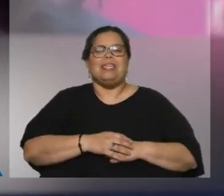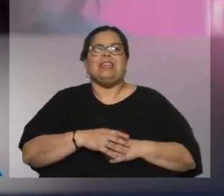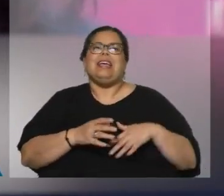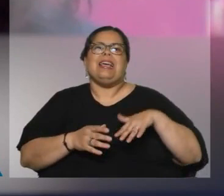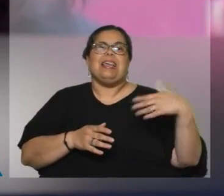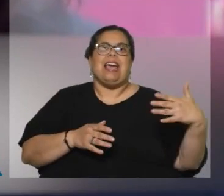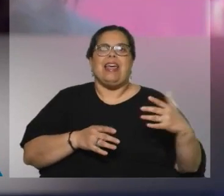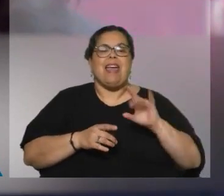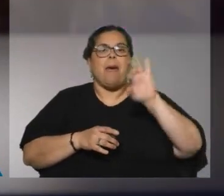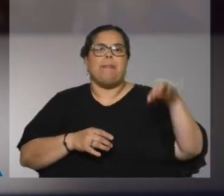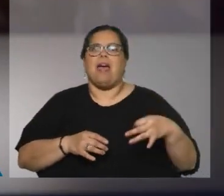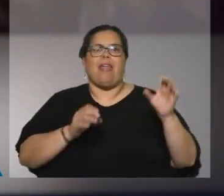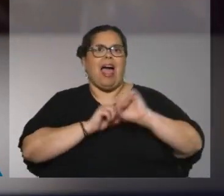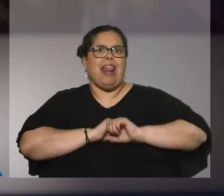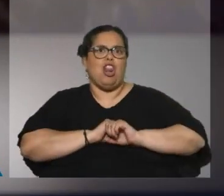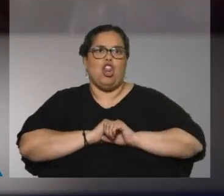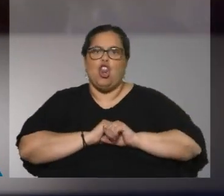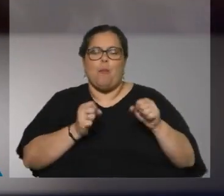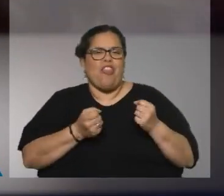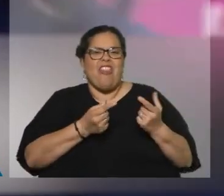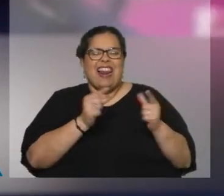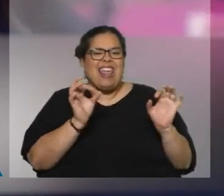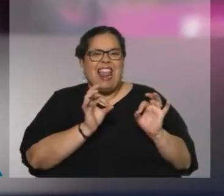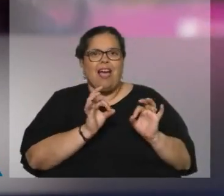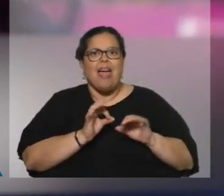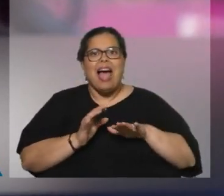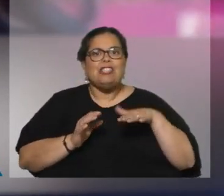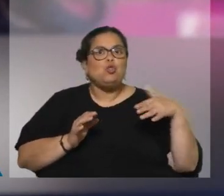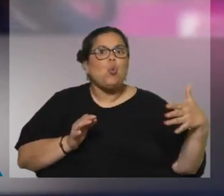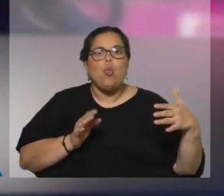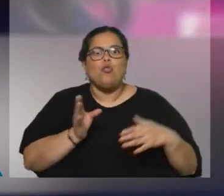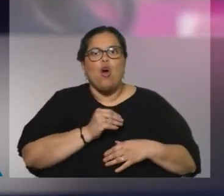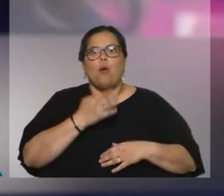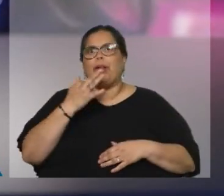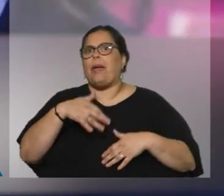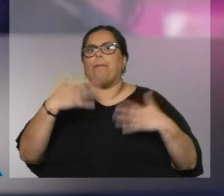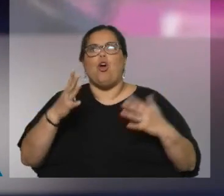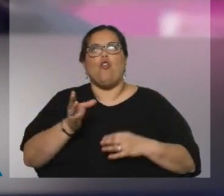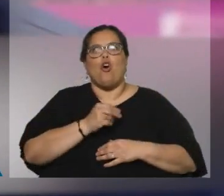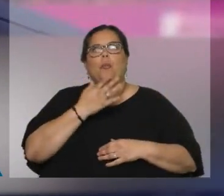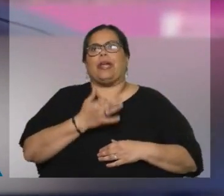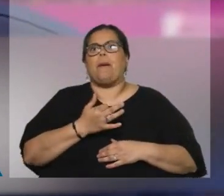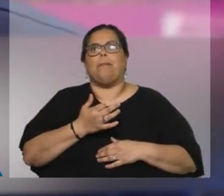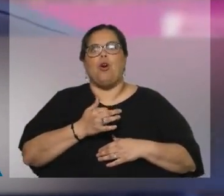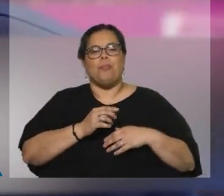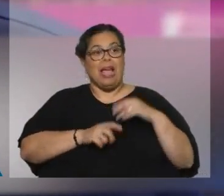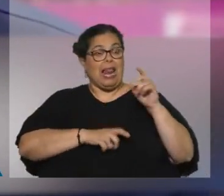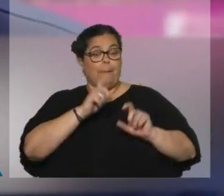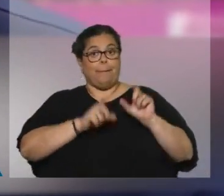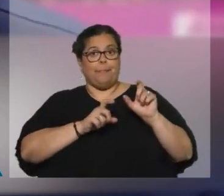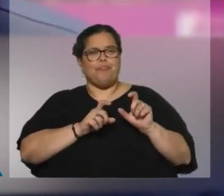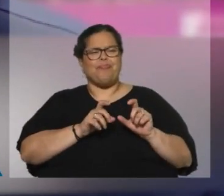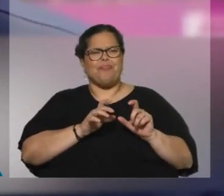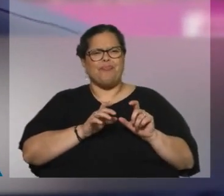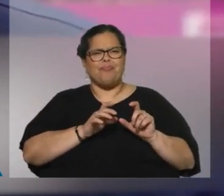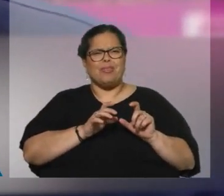un milímetro pero me pues definir Zurdo de que no todos los que diamos los colectivistas los que ponen digamos o sea esa ide A ver por qué